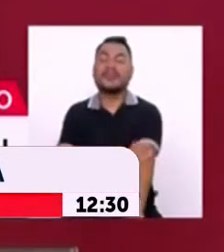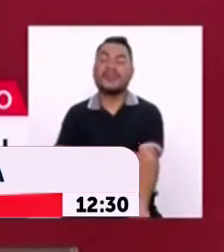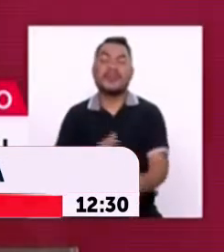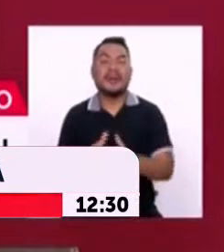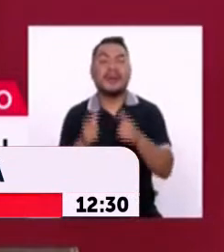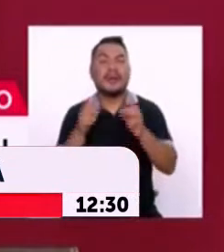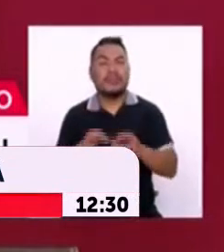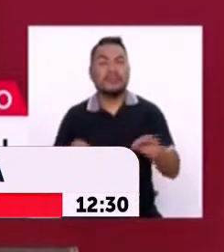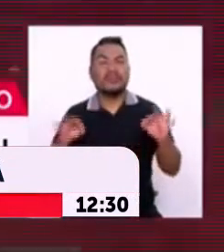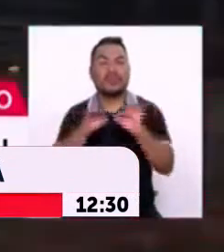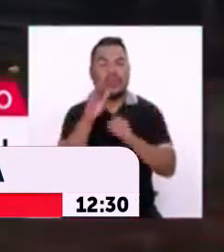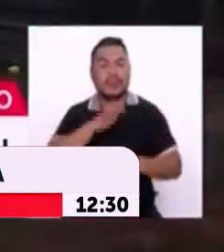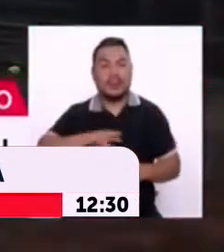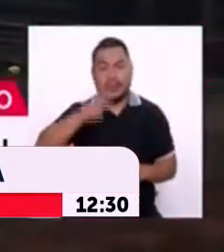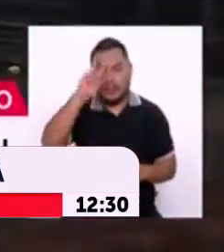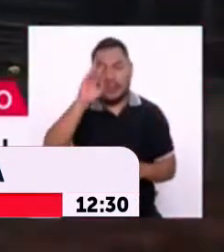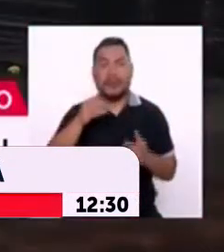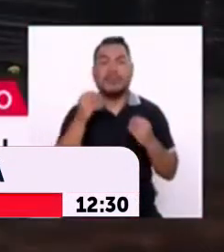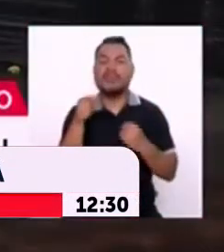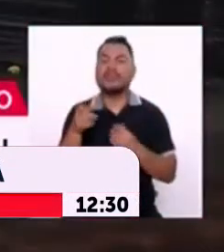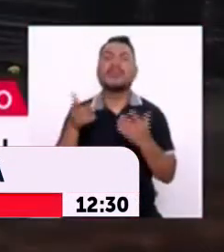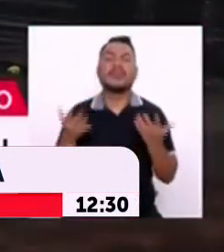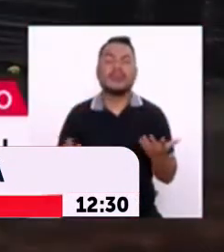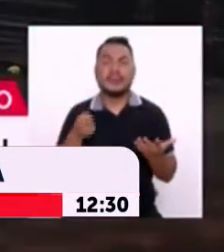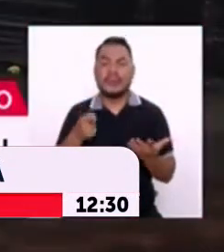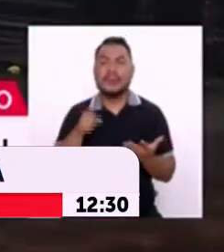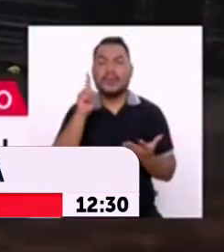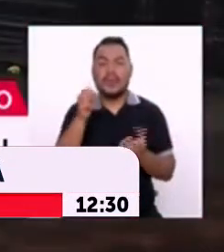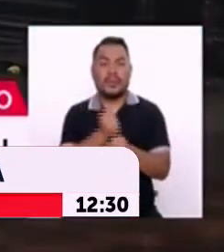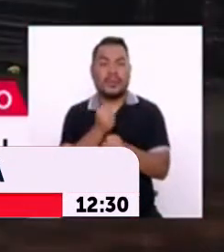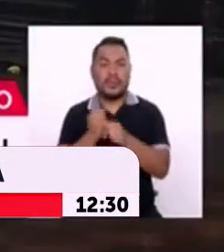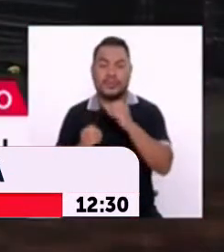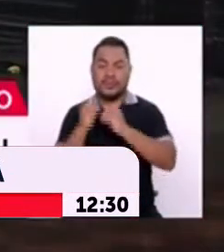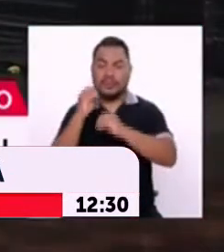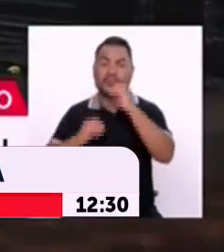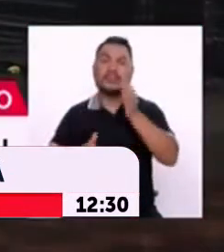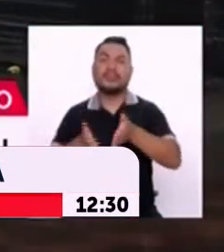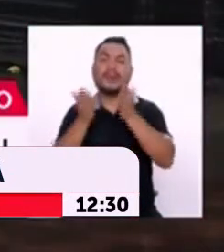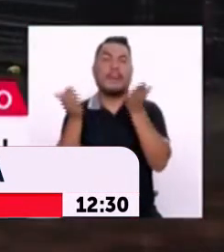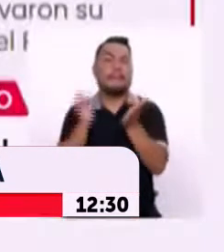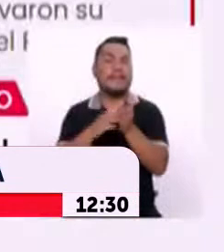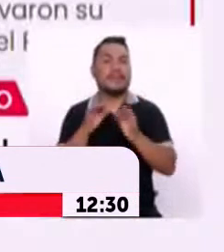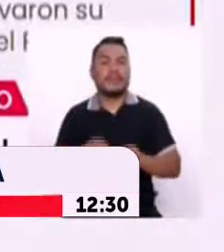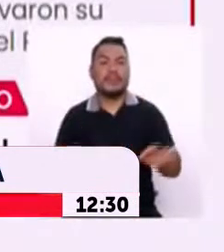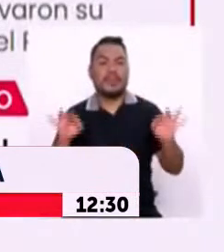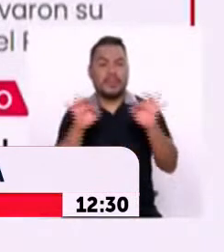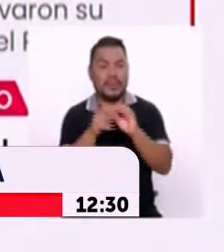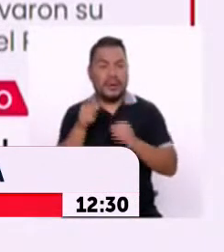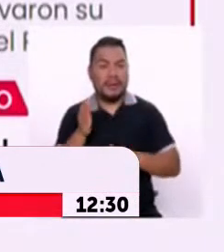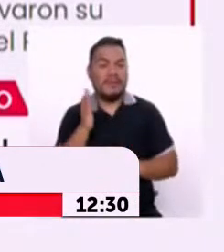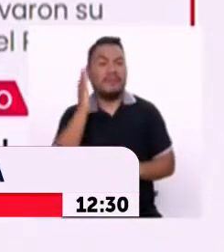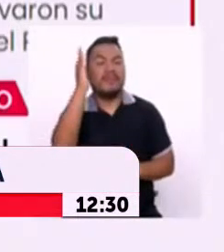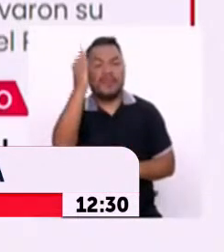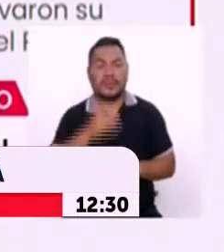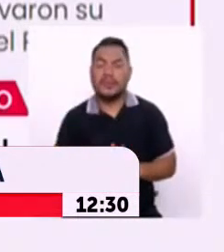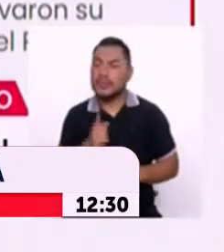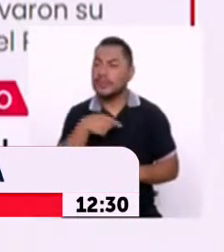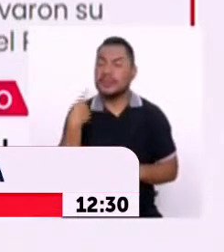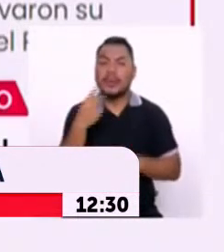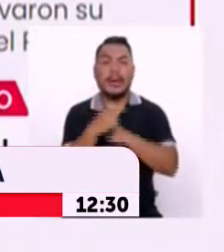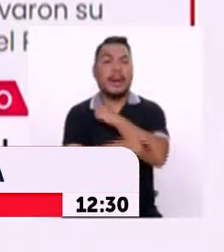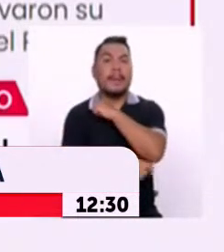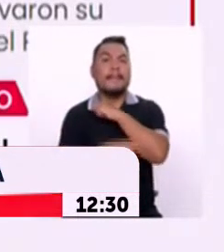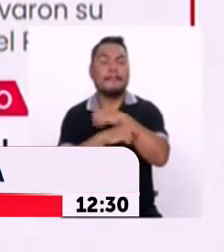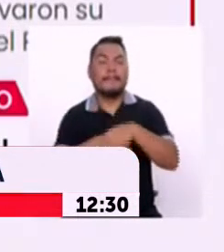gran hito para el Perú, porque se trata de una de las obras de infraestructura más importantes para el futuro